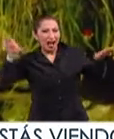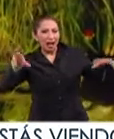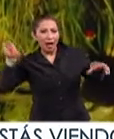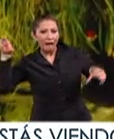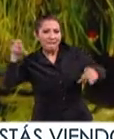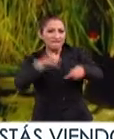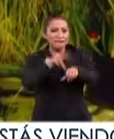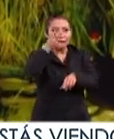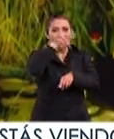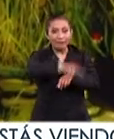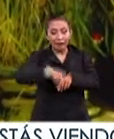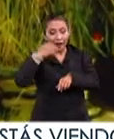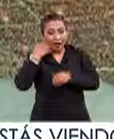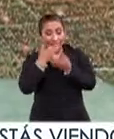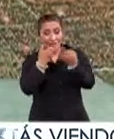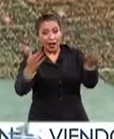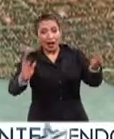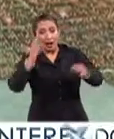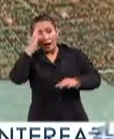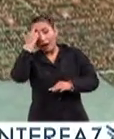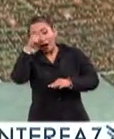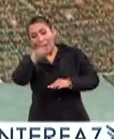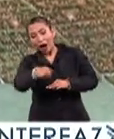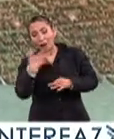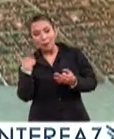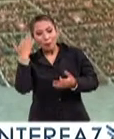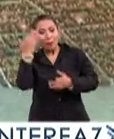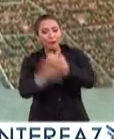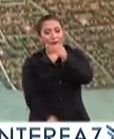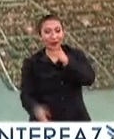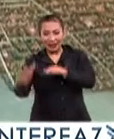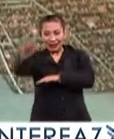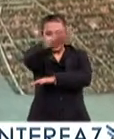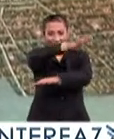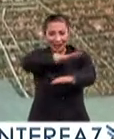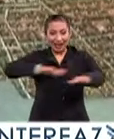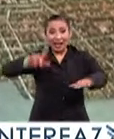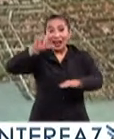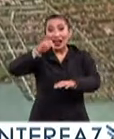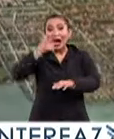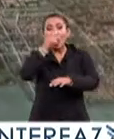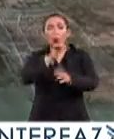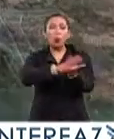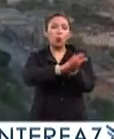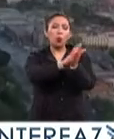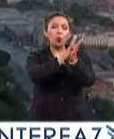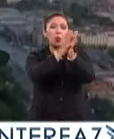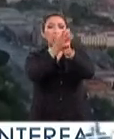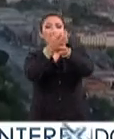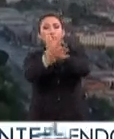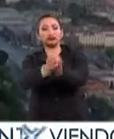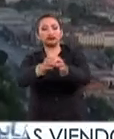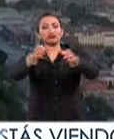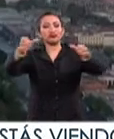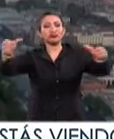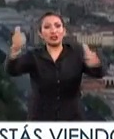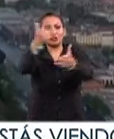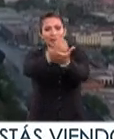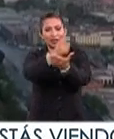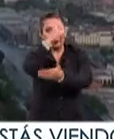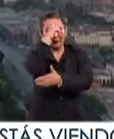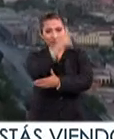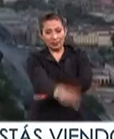serpiente. La tierra prometida que echó raíz en medio de un lago se convirtió a la postre de los siglos en la imponente Ciudad de